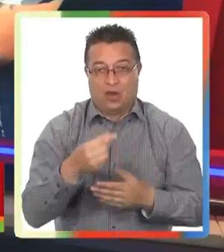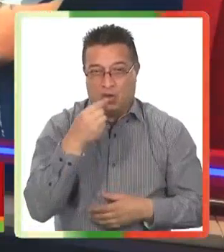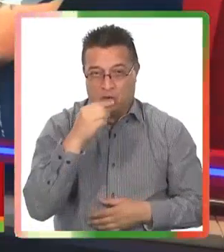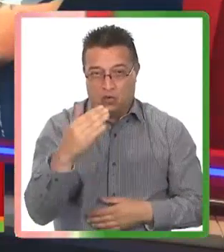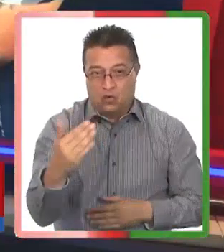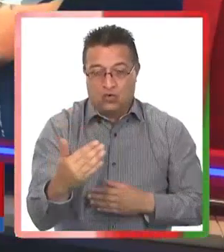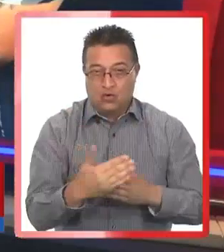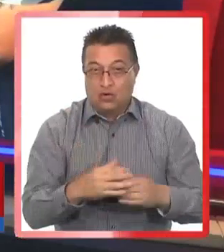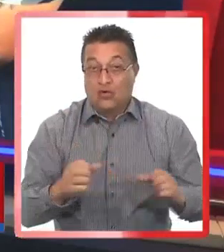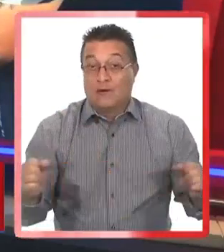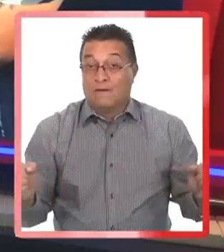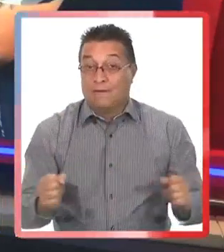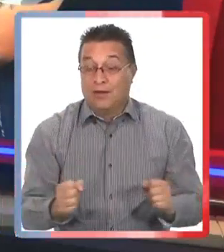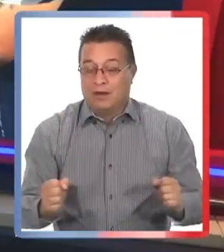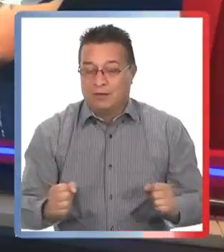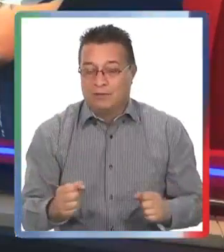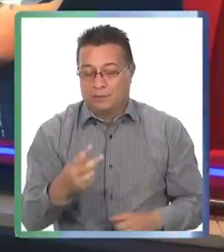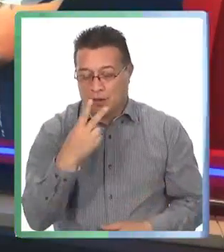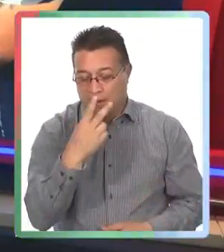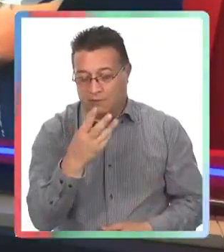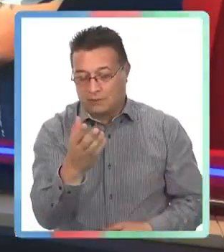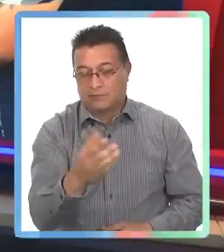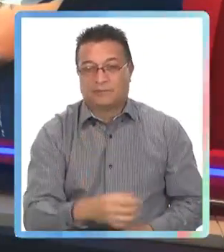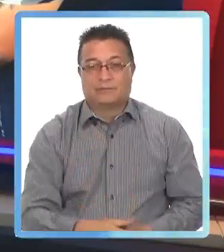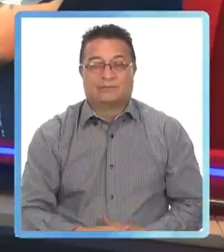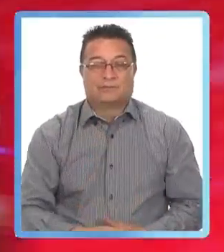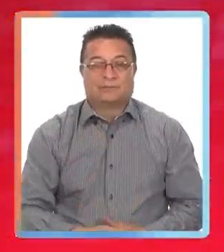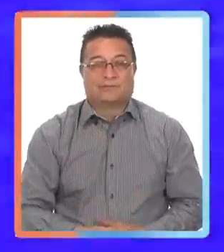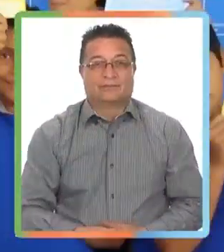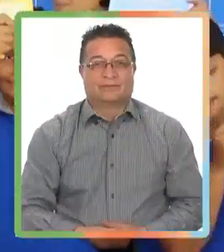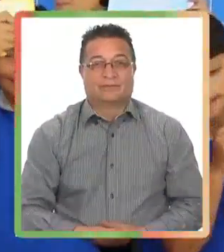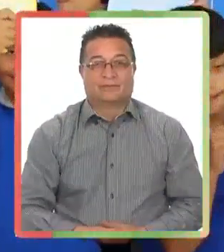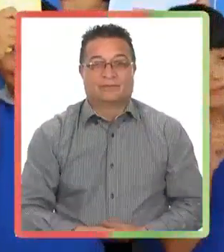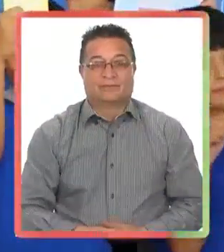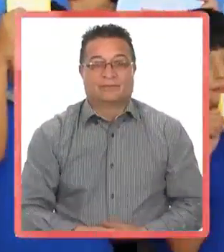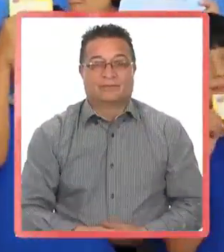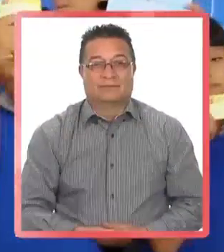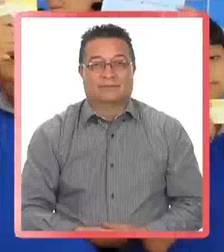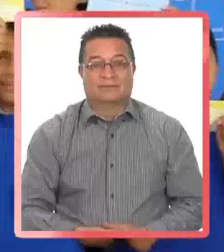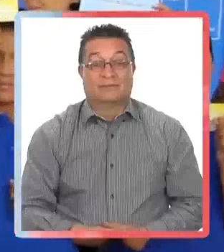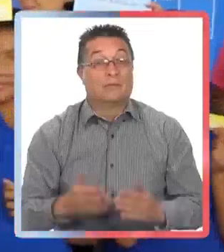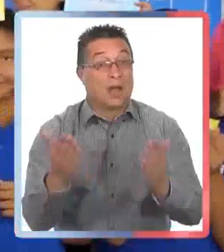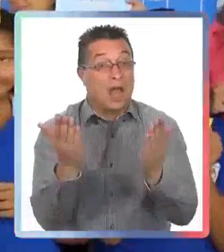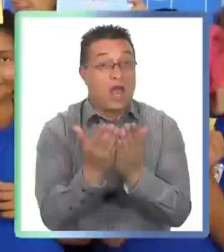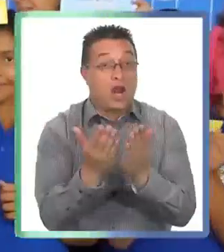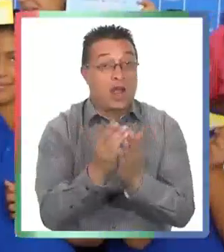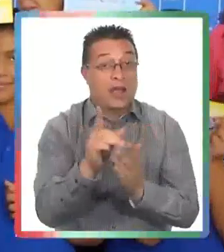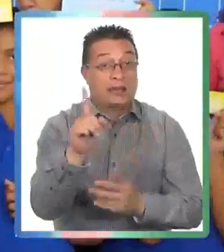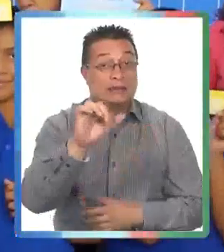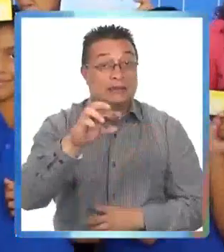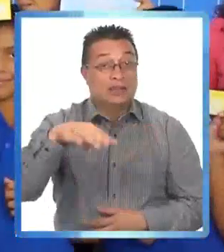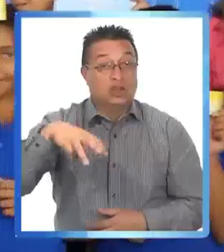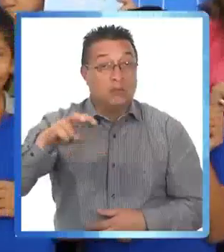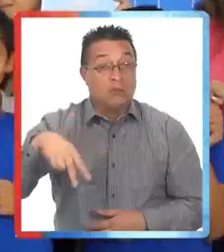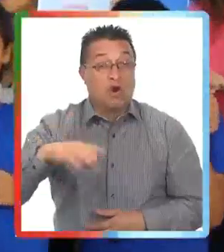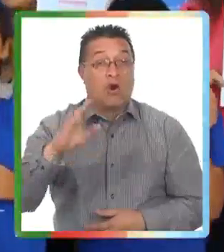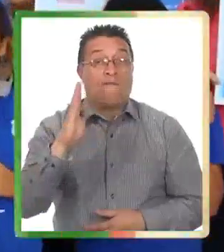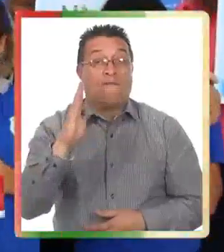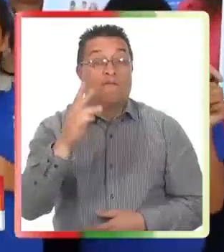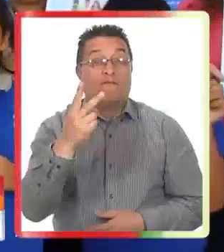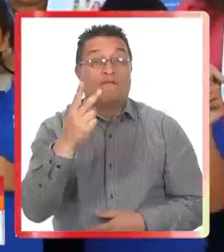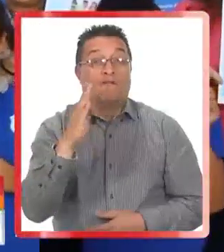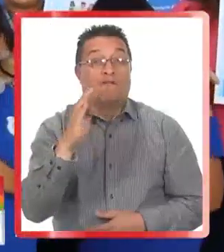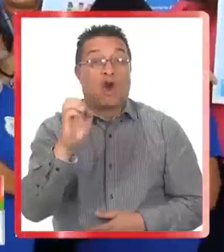acerca la época más fría del año. Iquique TV nos informa. En el Colegio Simón Bolívar de la comuna de